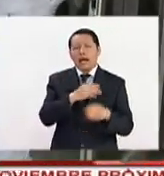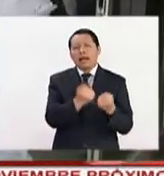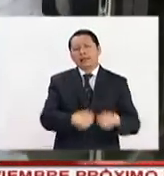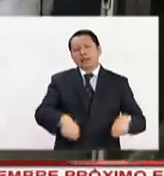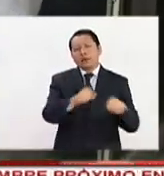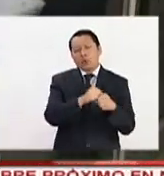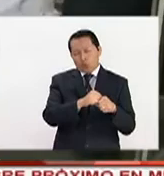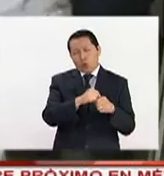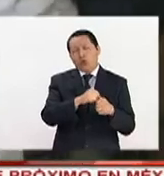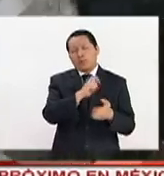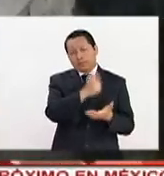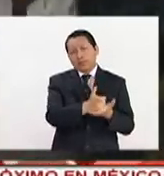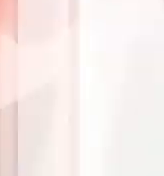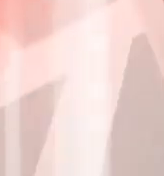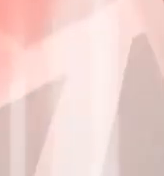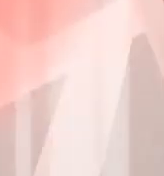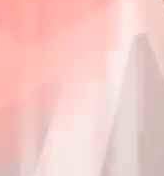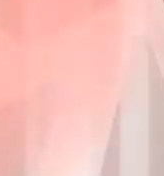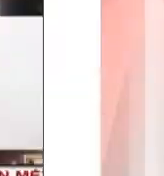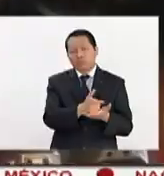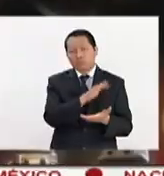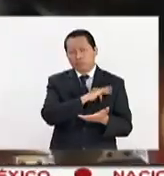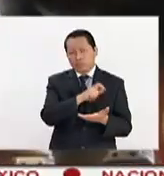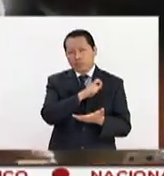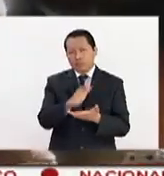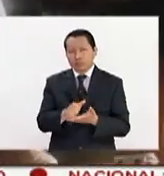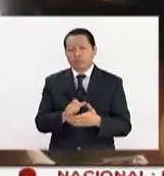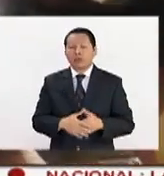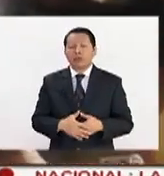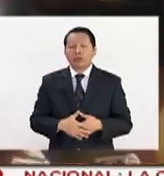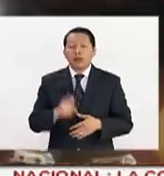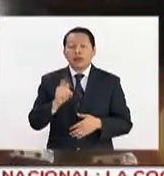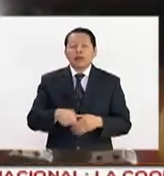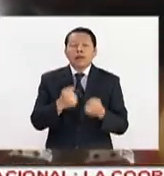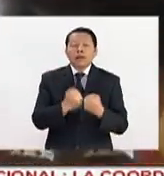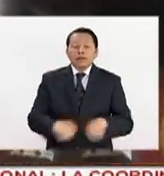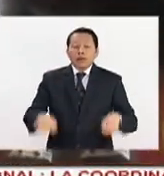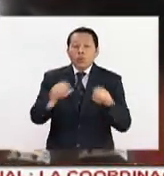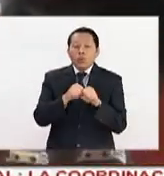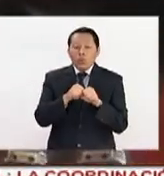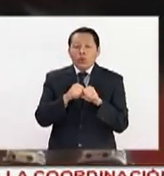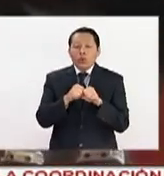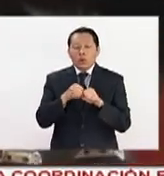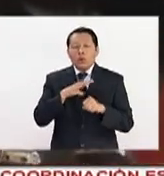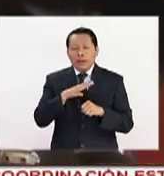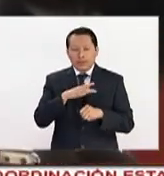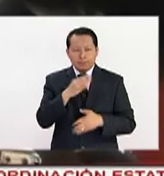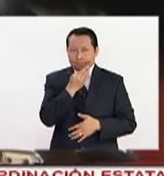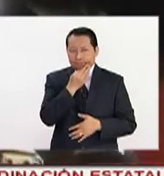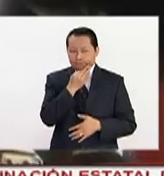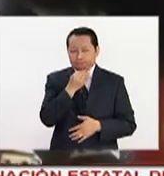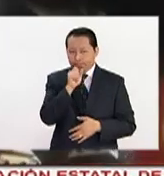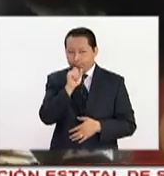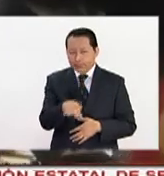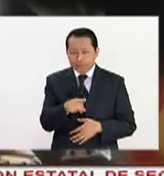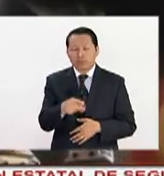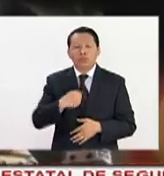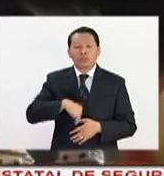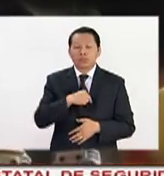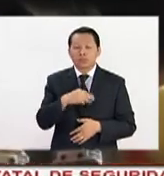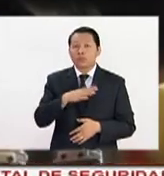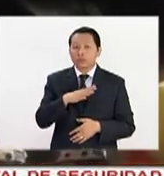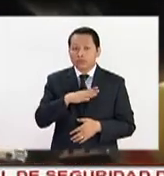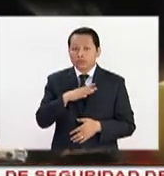seguros contratados. Los seguros son inmediatos. Nosotros tenemos